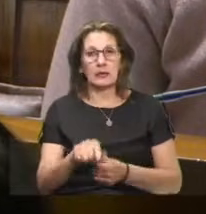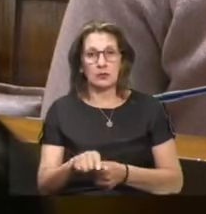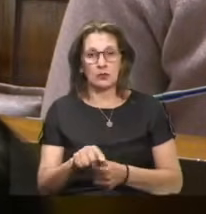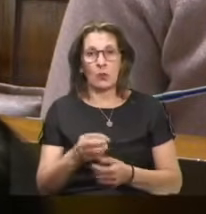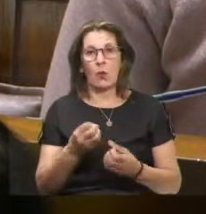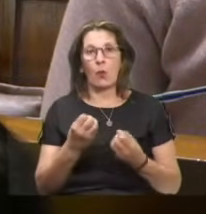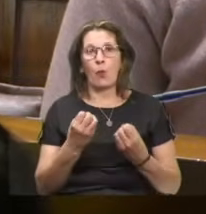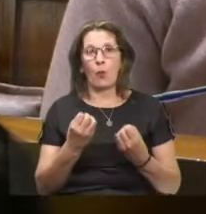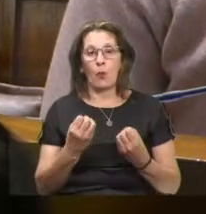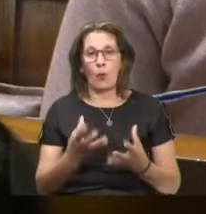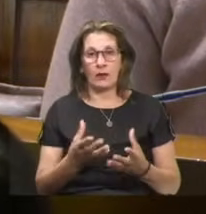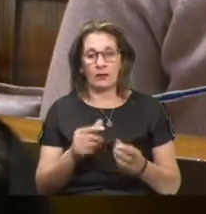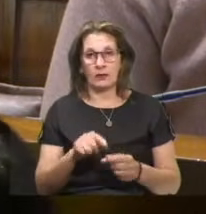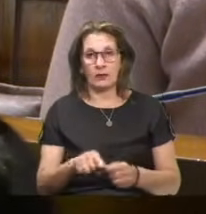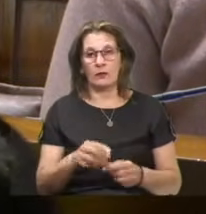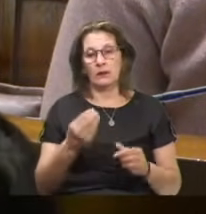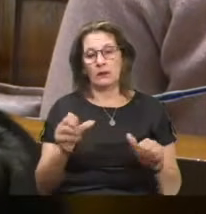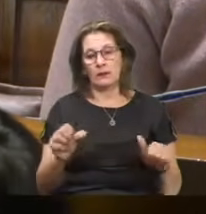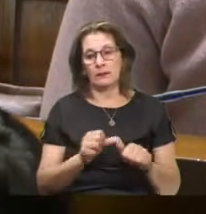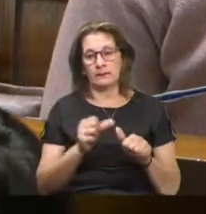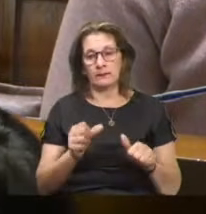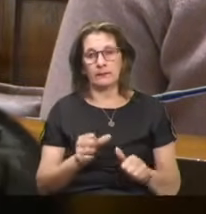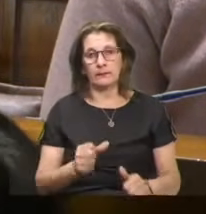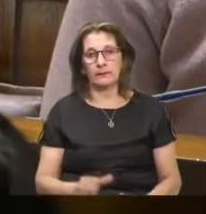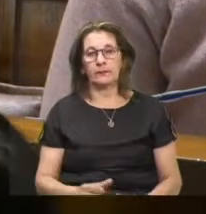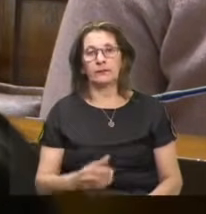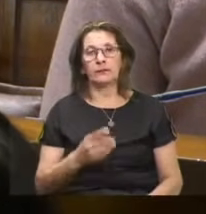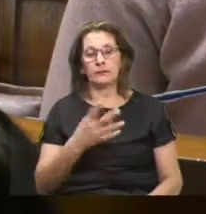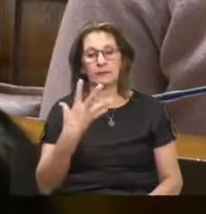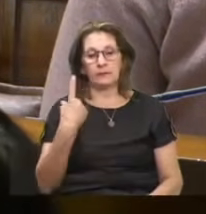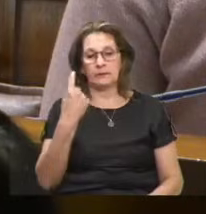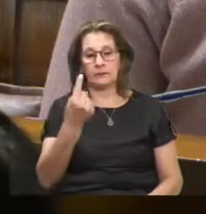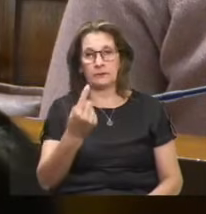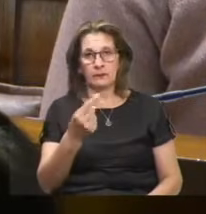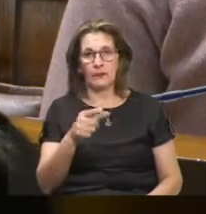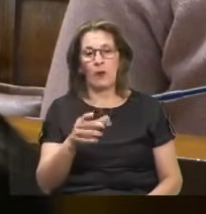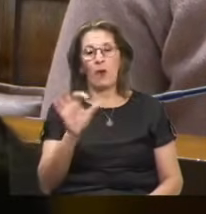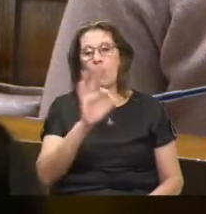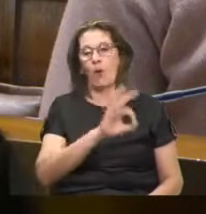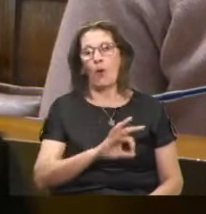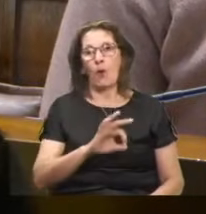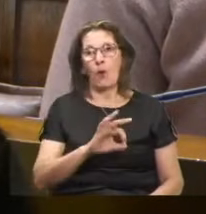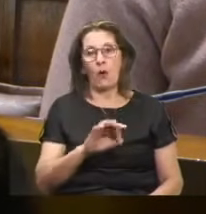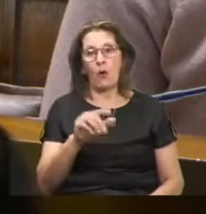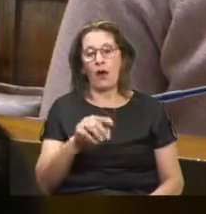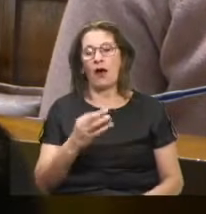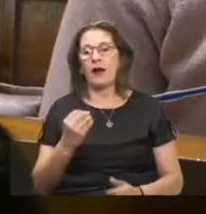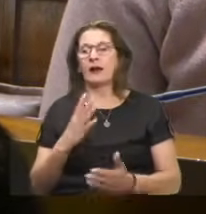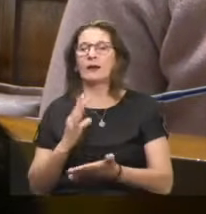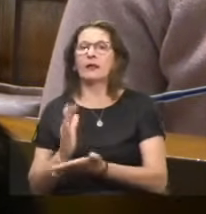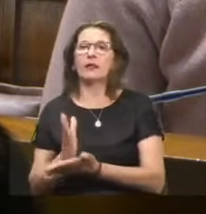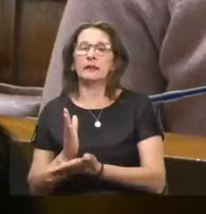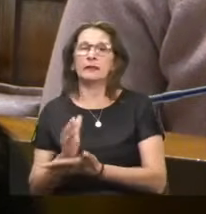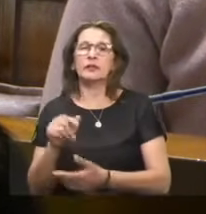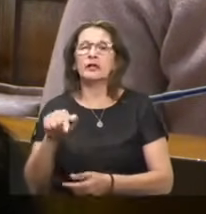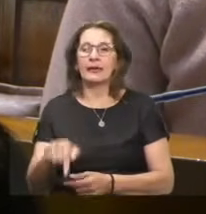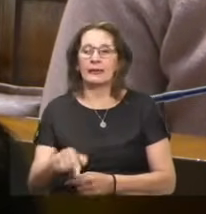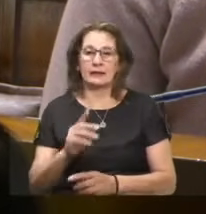cuando subjetivamente el acto se dirige al director o al sujeto del derecho de que éste